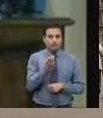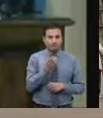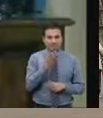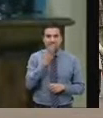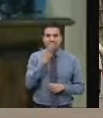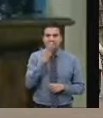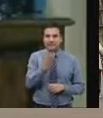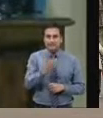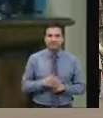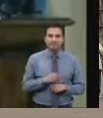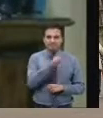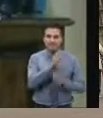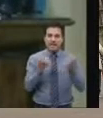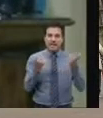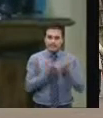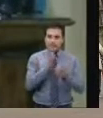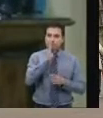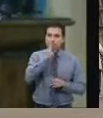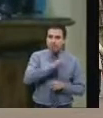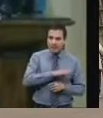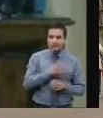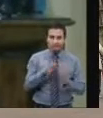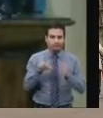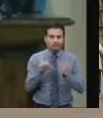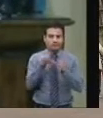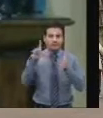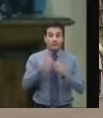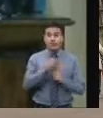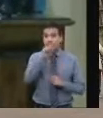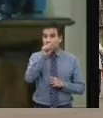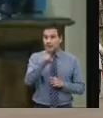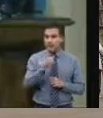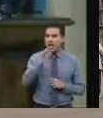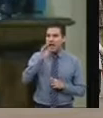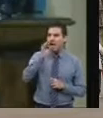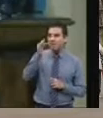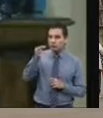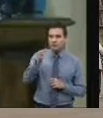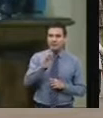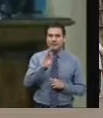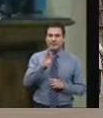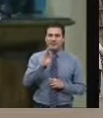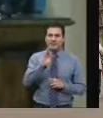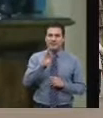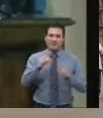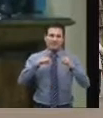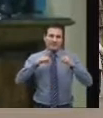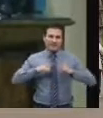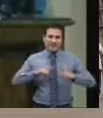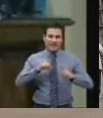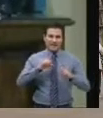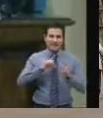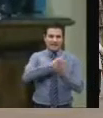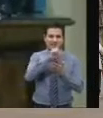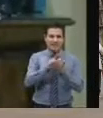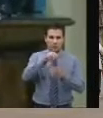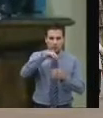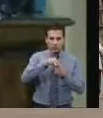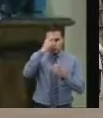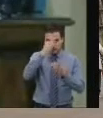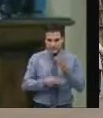último, me gustaría decir que apoyo la vista que se propone a la Fiscalía de Delitos Electorales de que de las personas que en calidad de